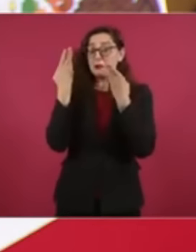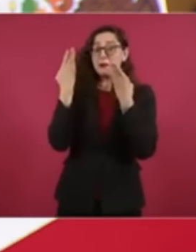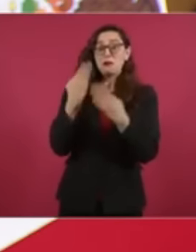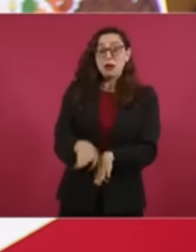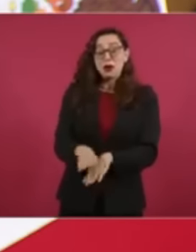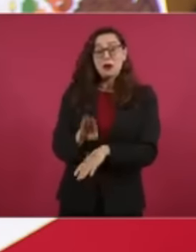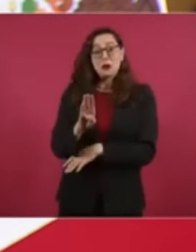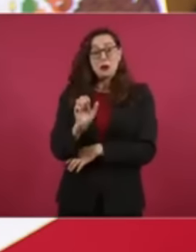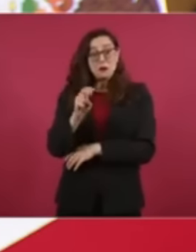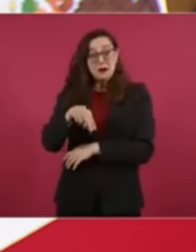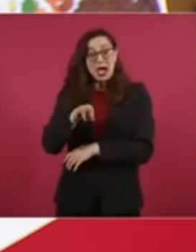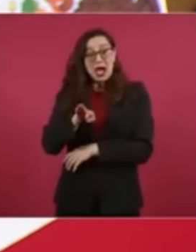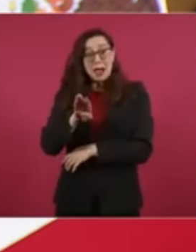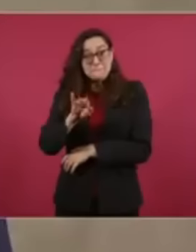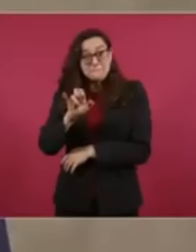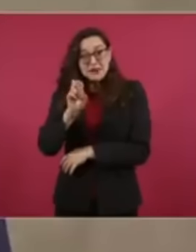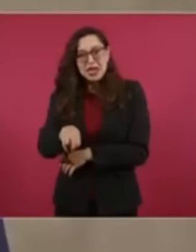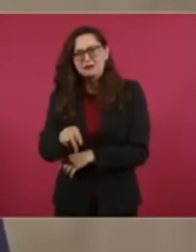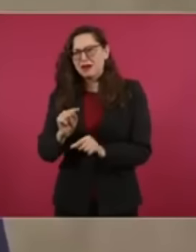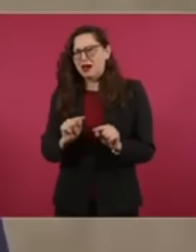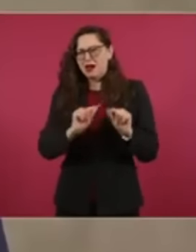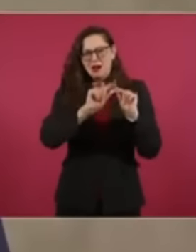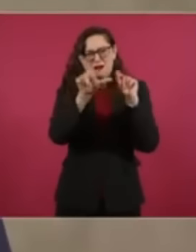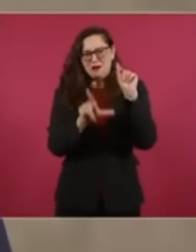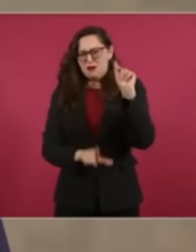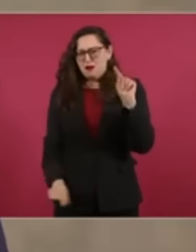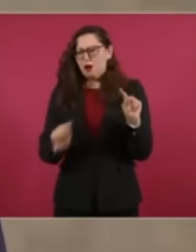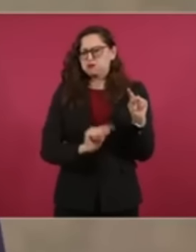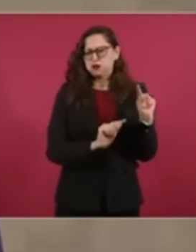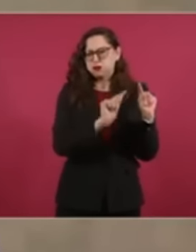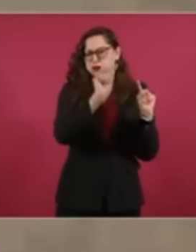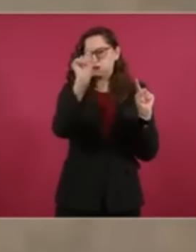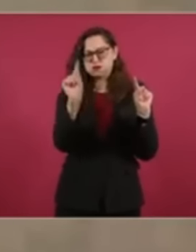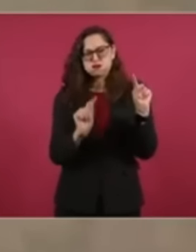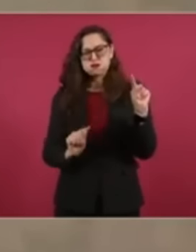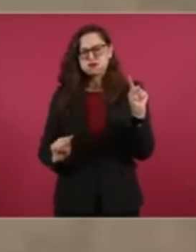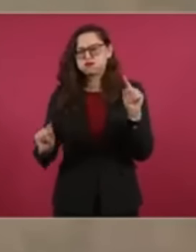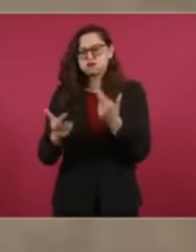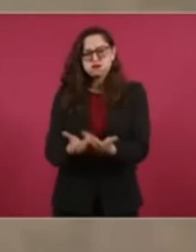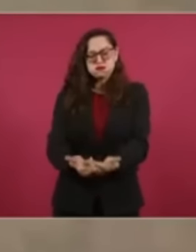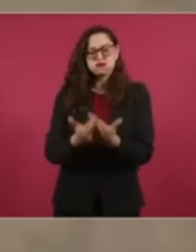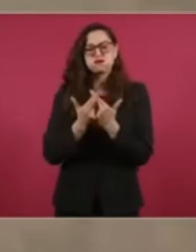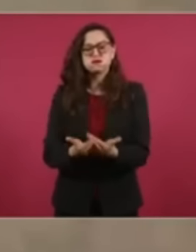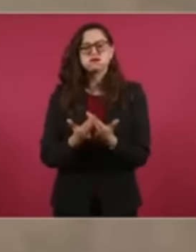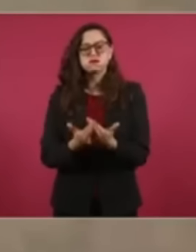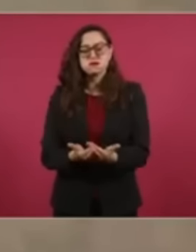Bienestar, con más cobertura en el país. Este banco